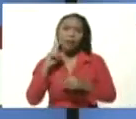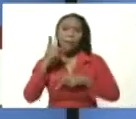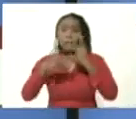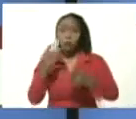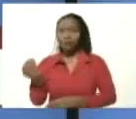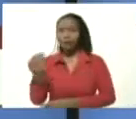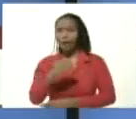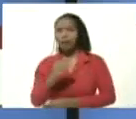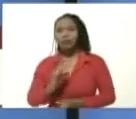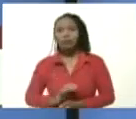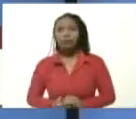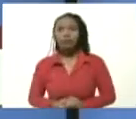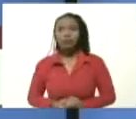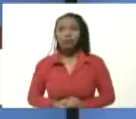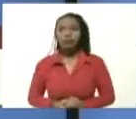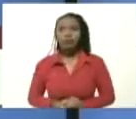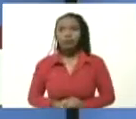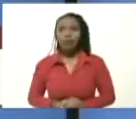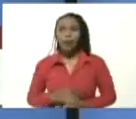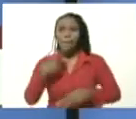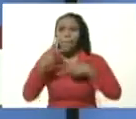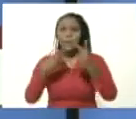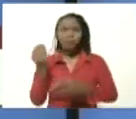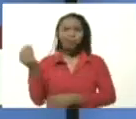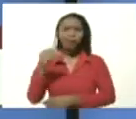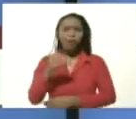más. En política más.